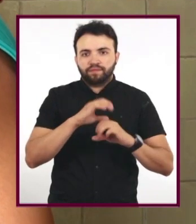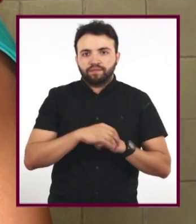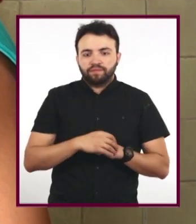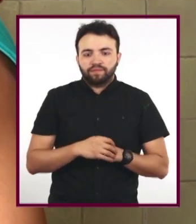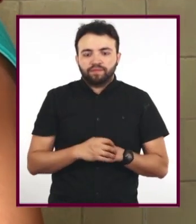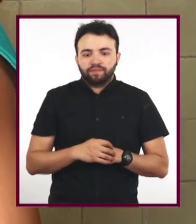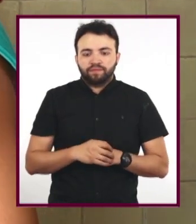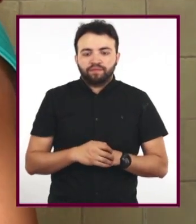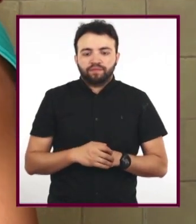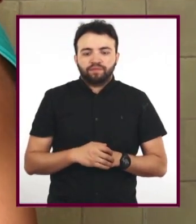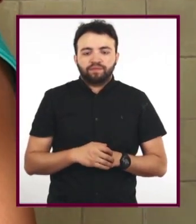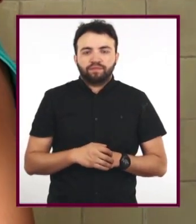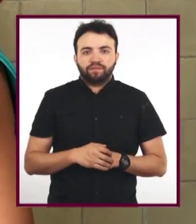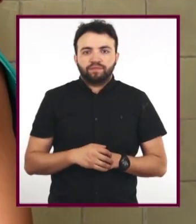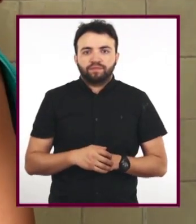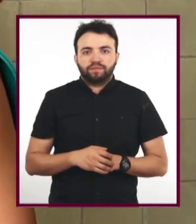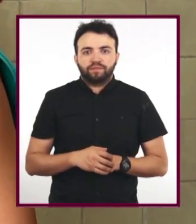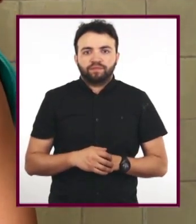enakitepa.